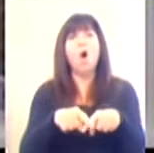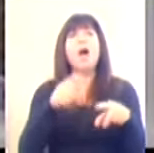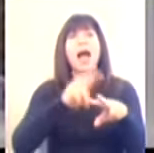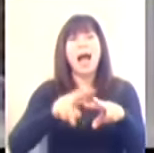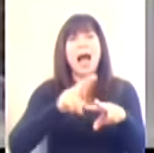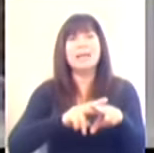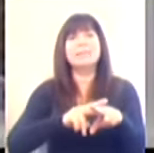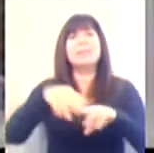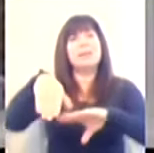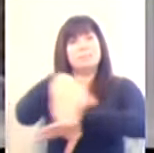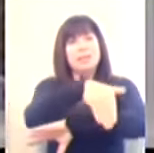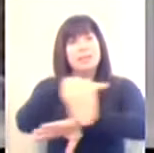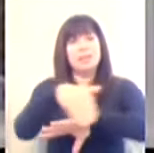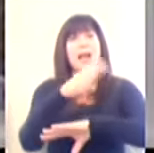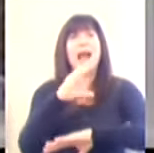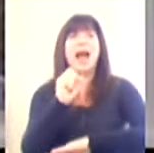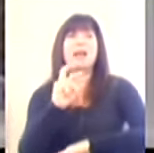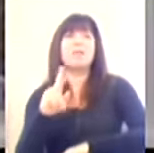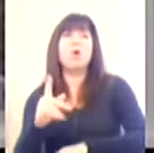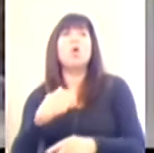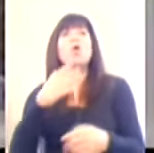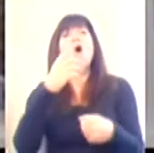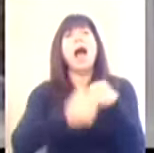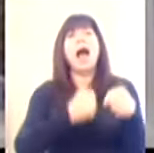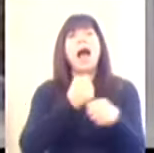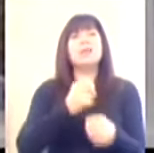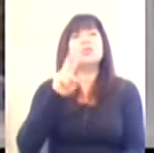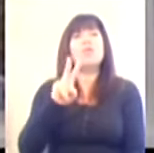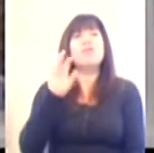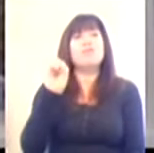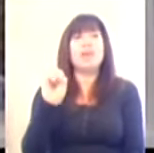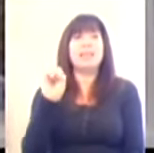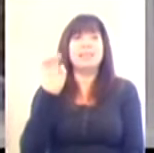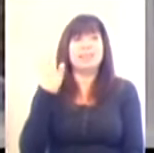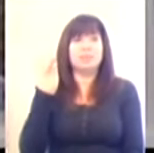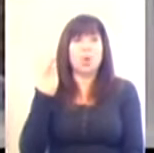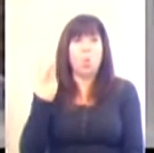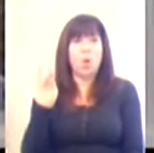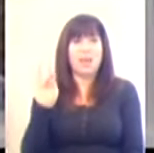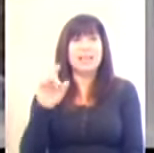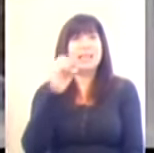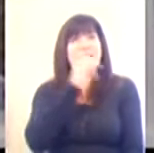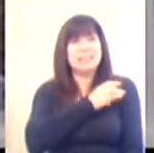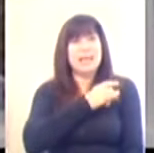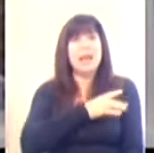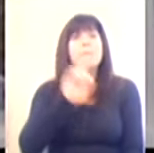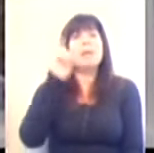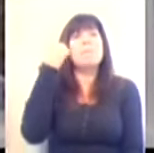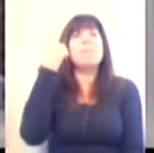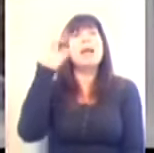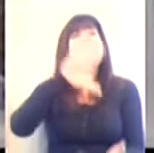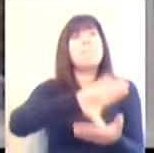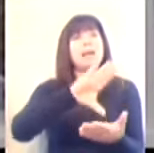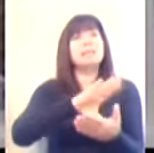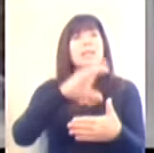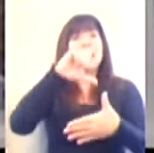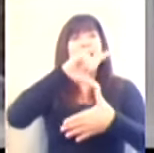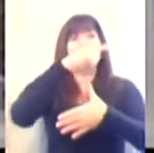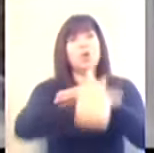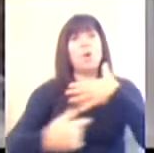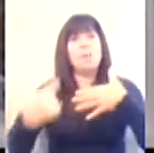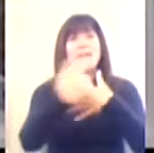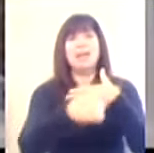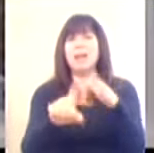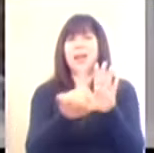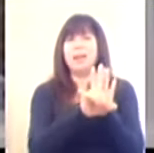y resiliencia de Chile al año 2050, siendo Chile el primer país de Latinoamérica que lo establece por ley.